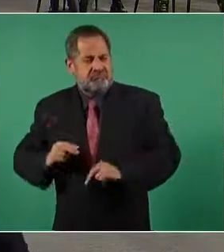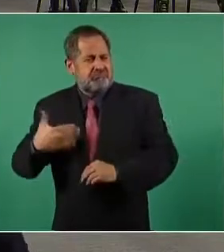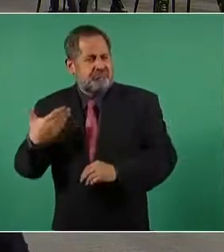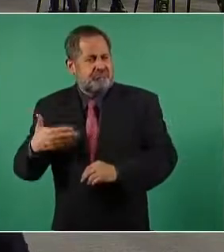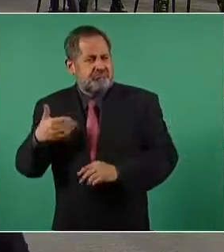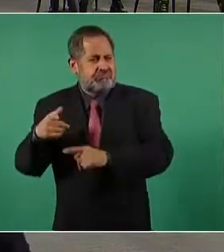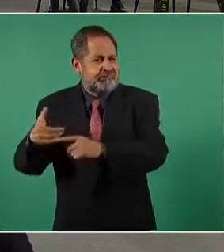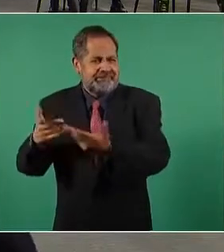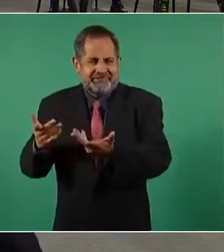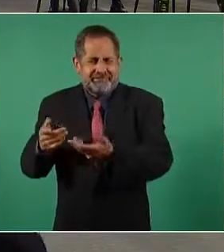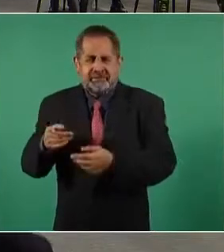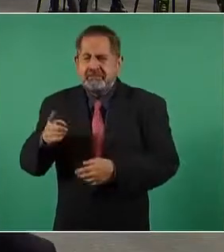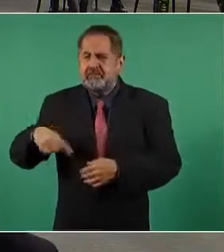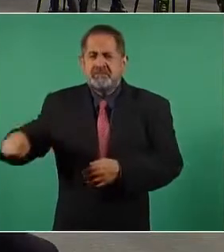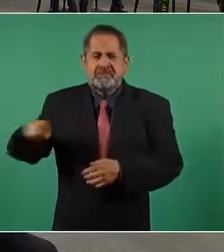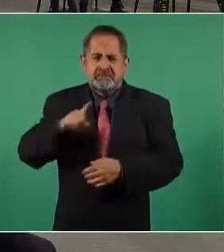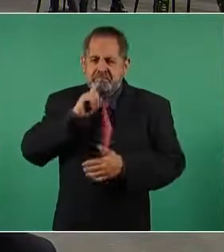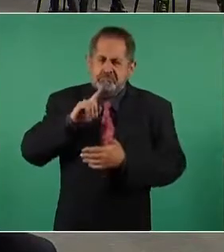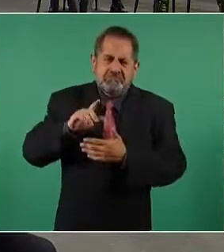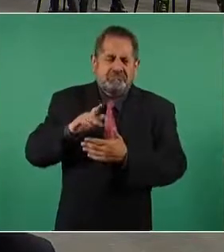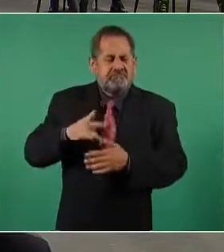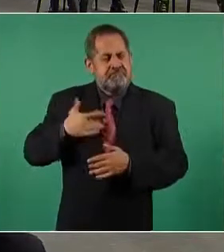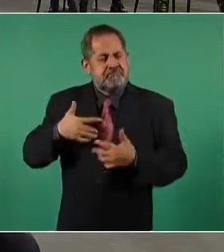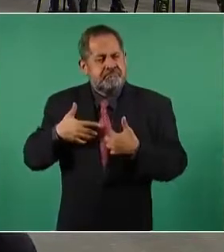muy sensible,